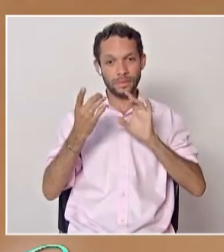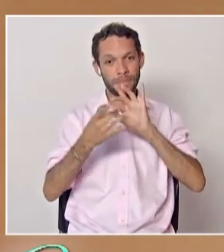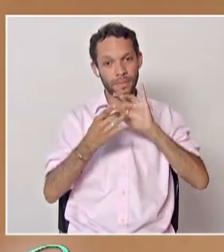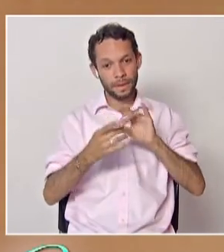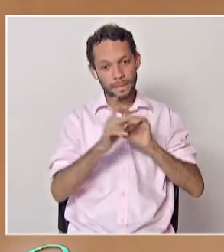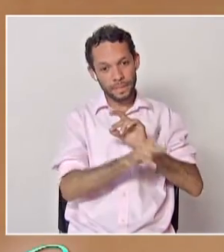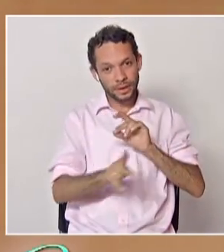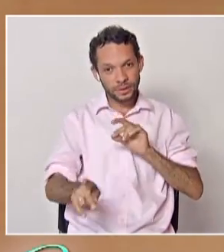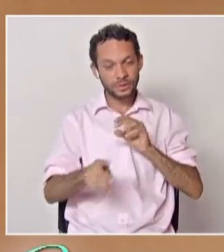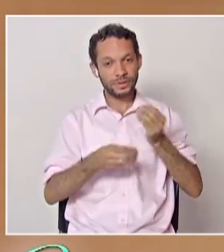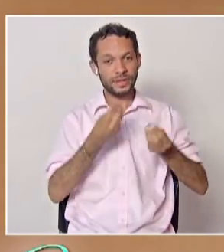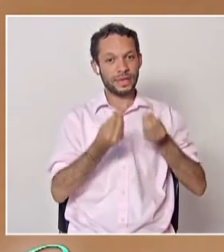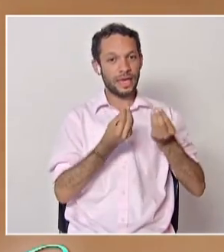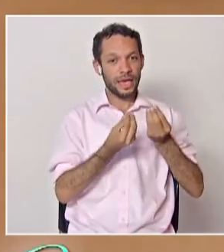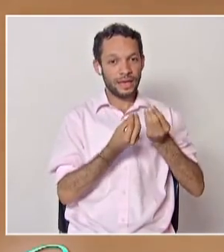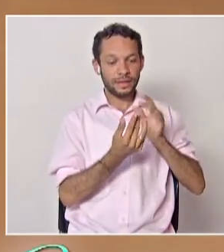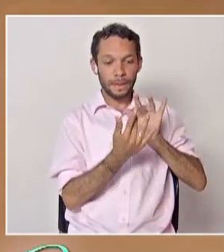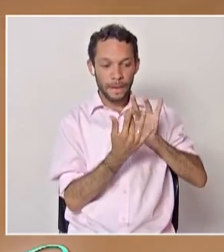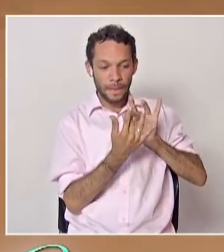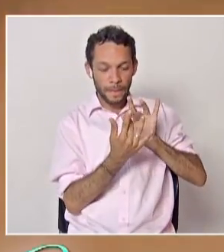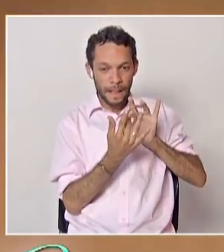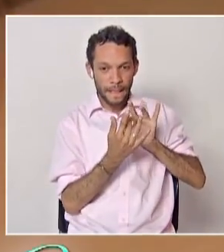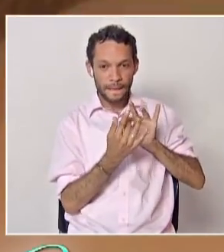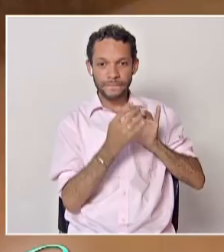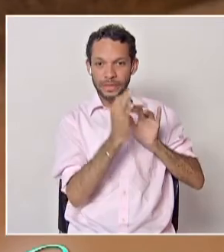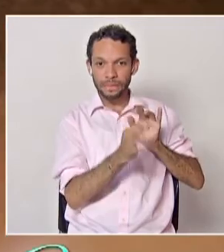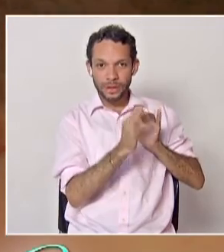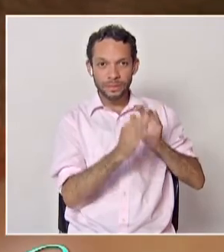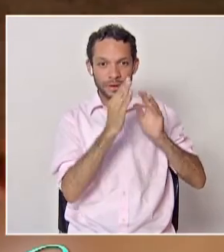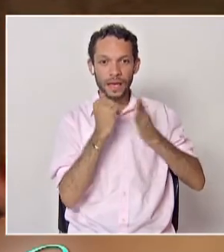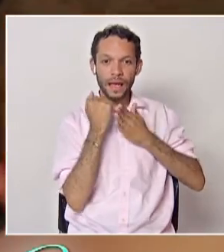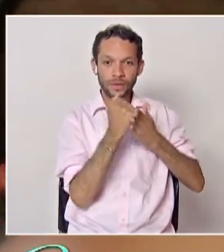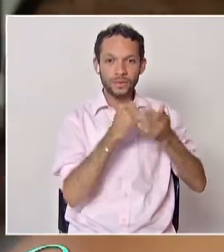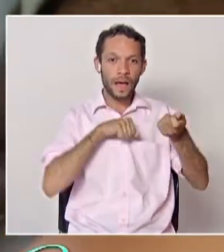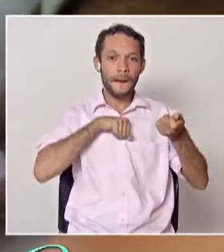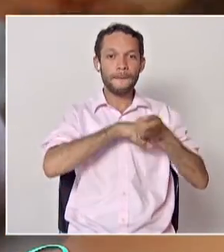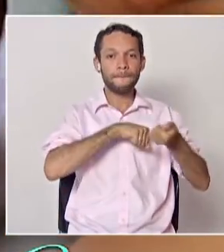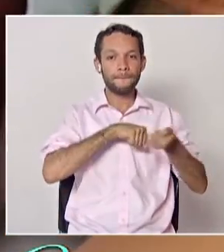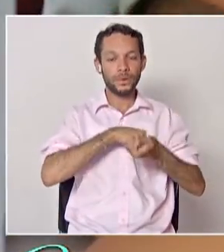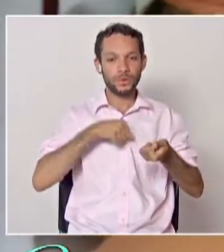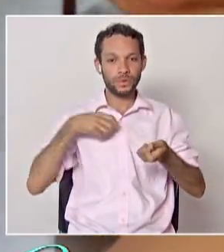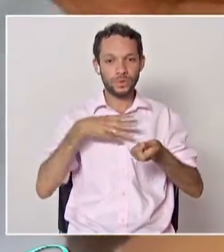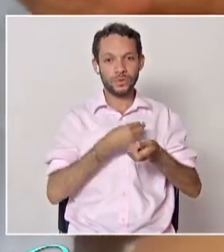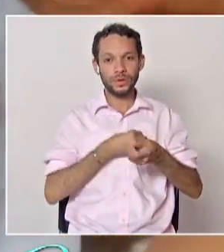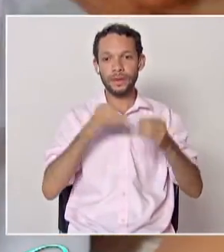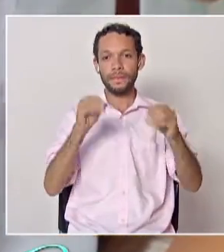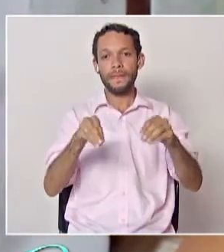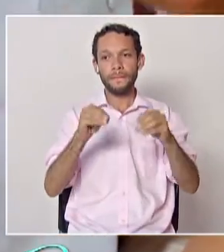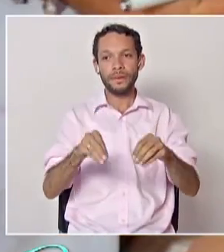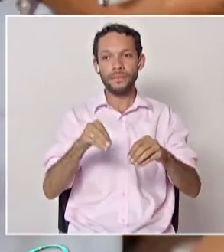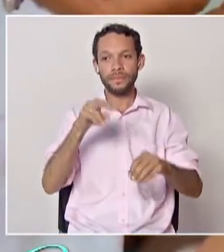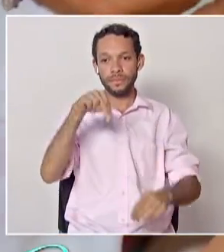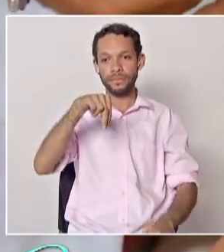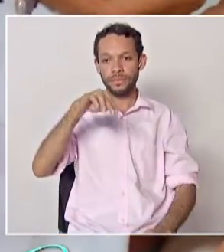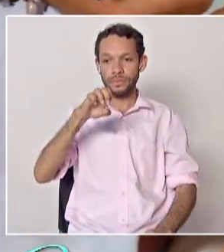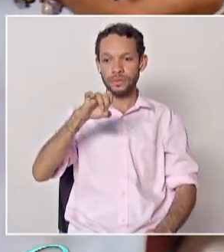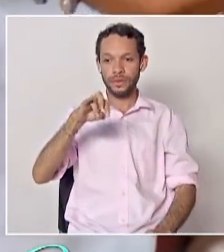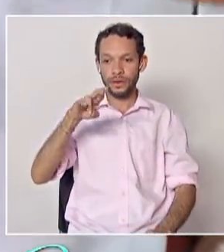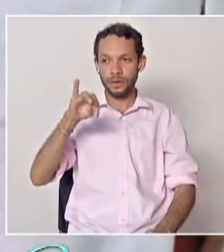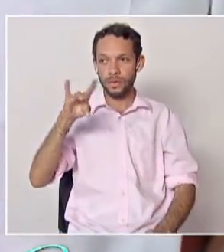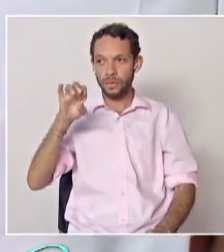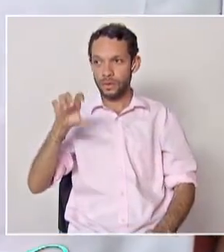del paciente, donde nosotros le estamos haciendo estos estímulos, la quiropraxia, les estamos haciendo la terapia neural, la